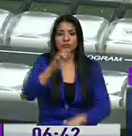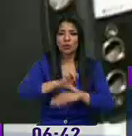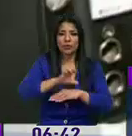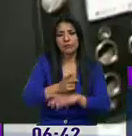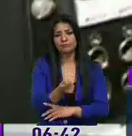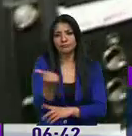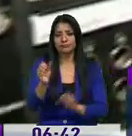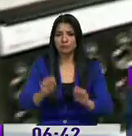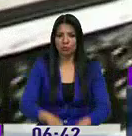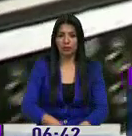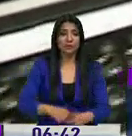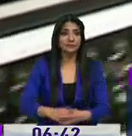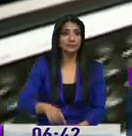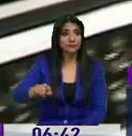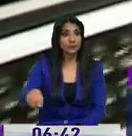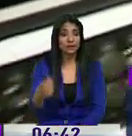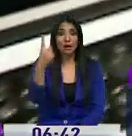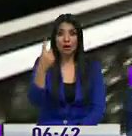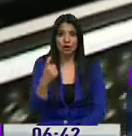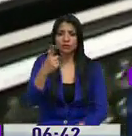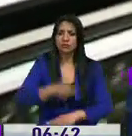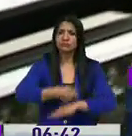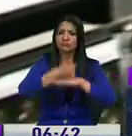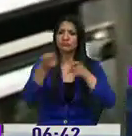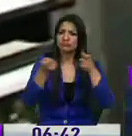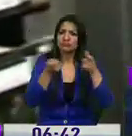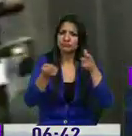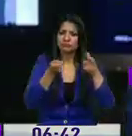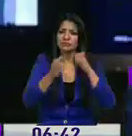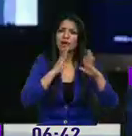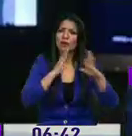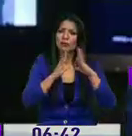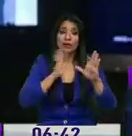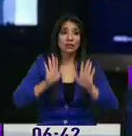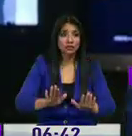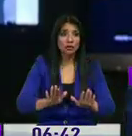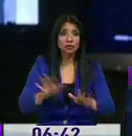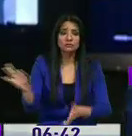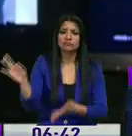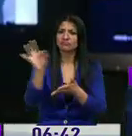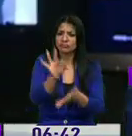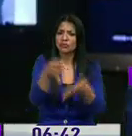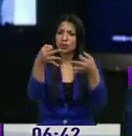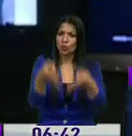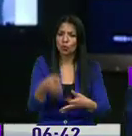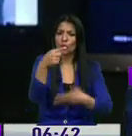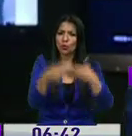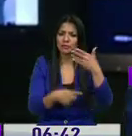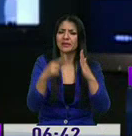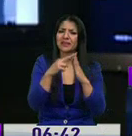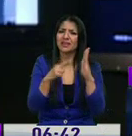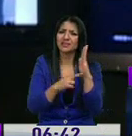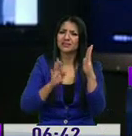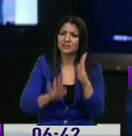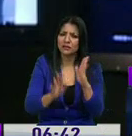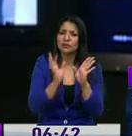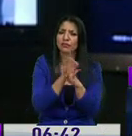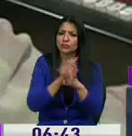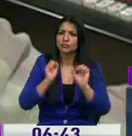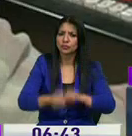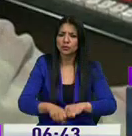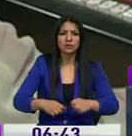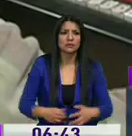frecuencia que la misma agencia de regulación y control de las telecomunicaciones y había asignado tras cumplir con todos los requerimientos para su funcionamiento